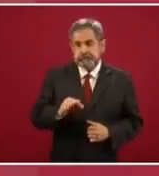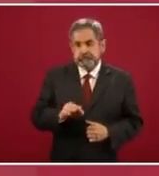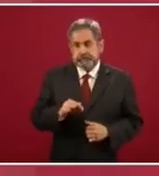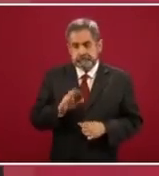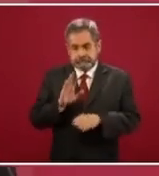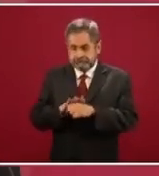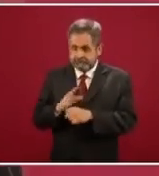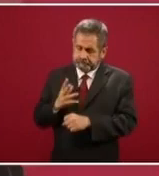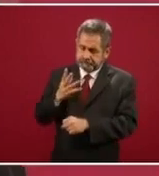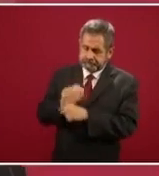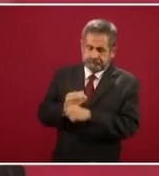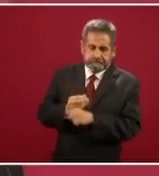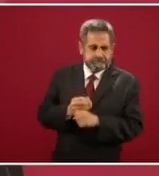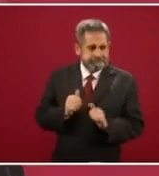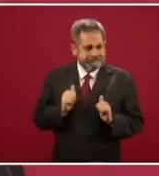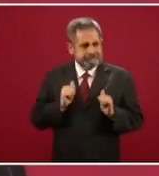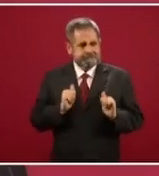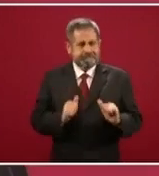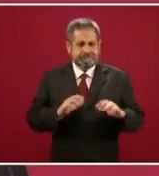blindarnos,